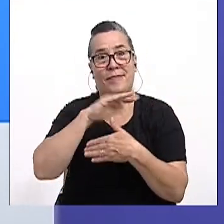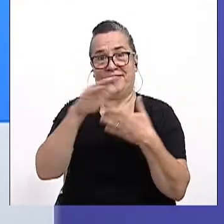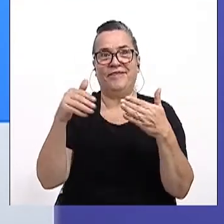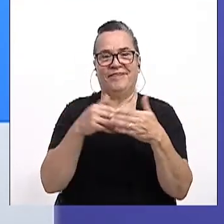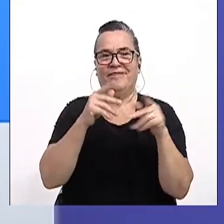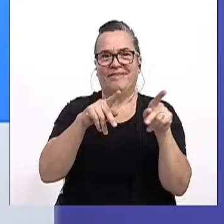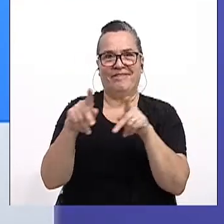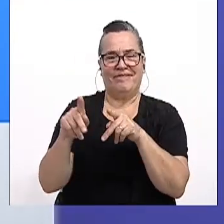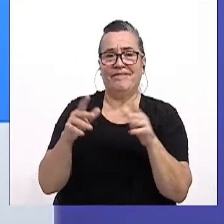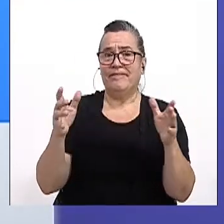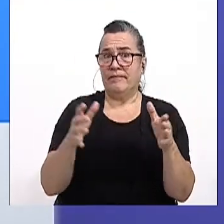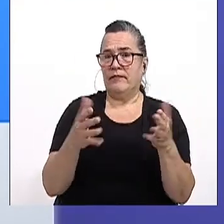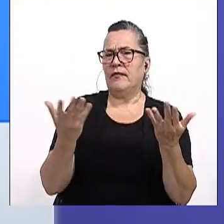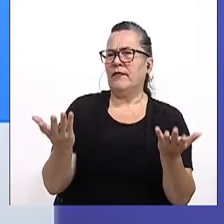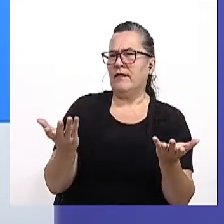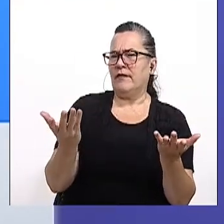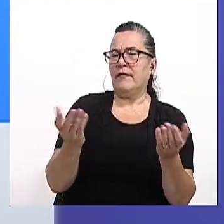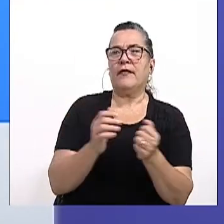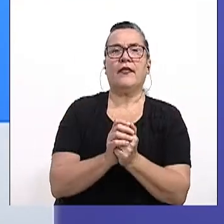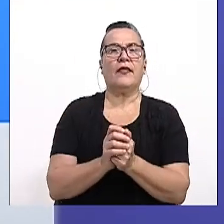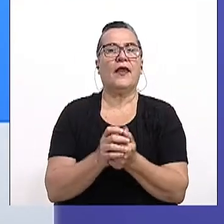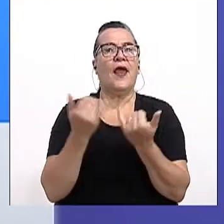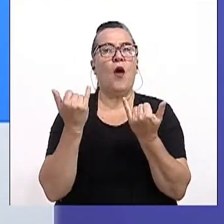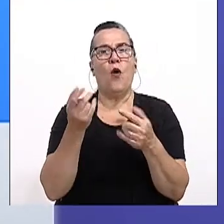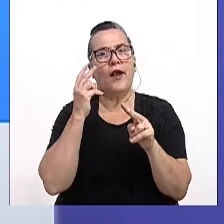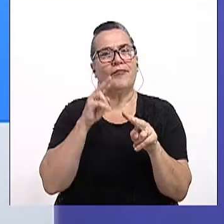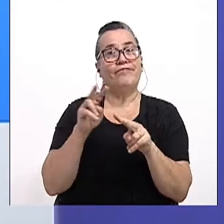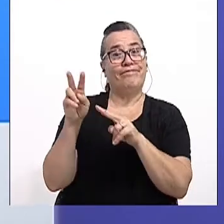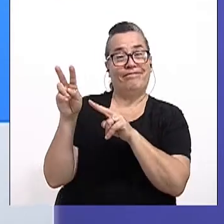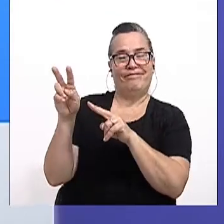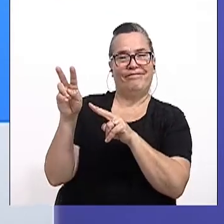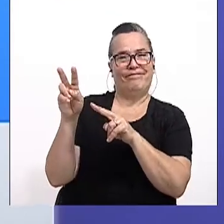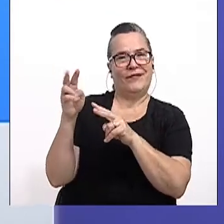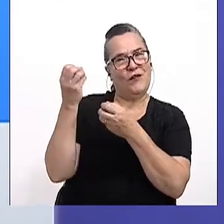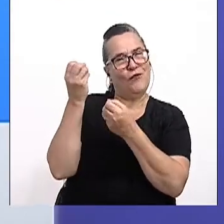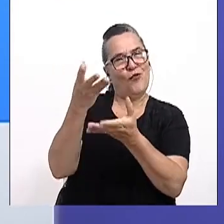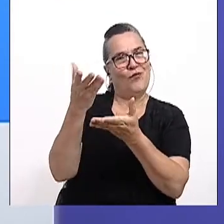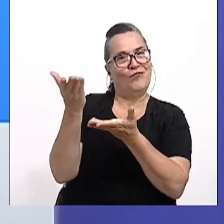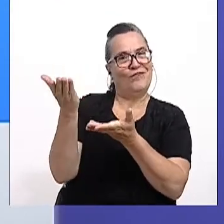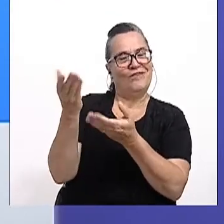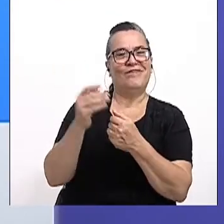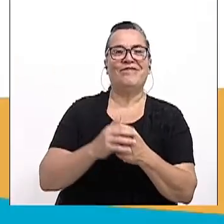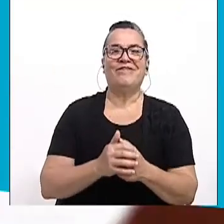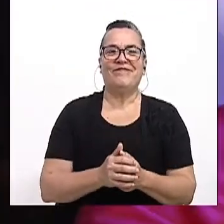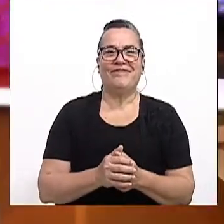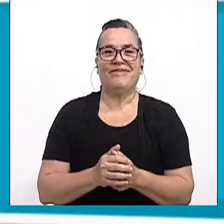bueno, vamos a iniciar. ¿Y qué les parece si vamos a ver esta cápsula?